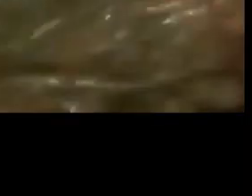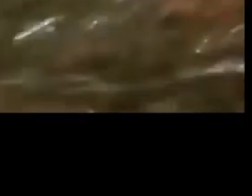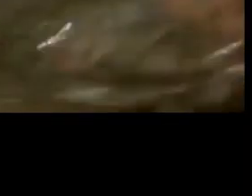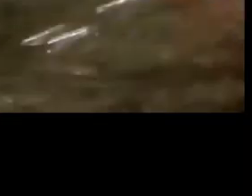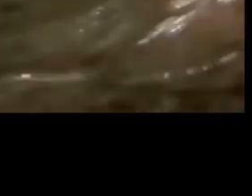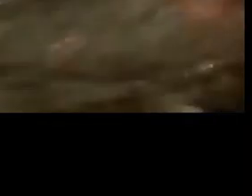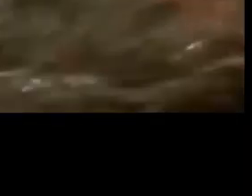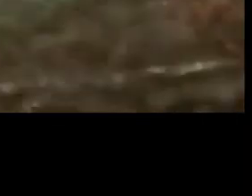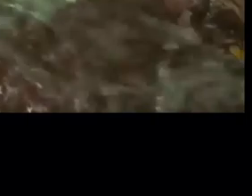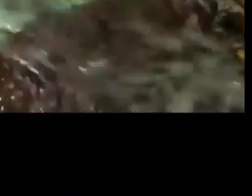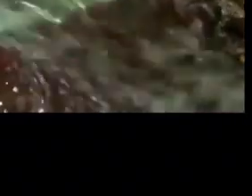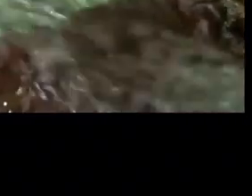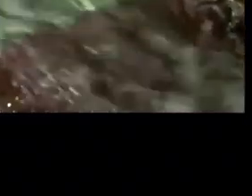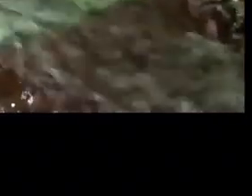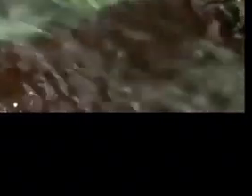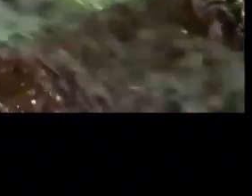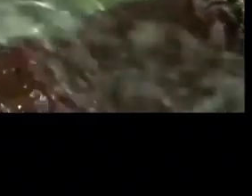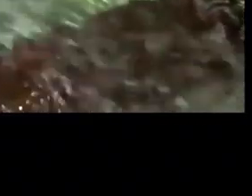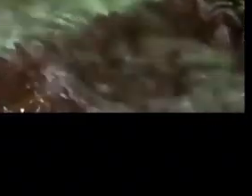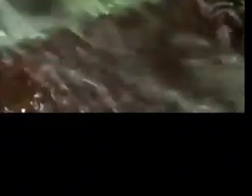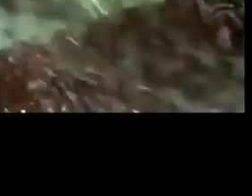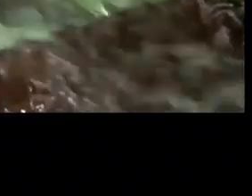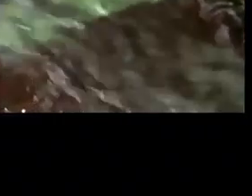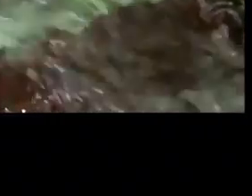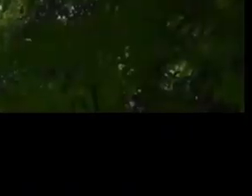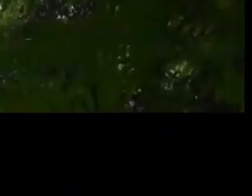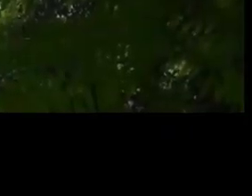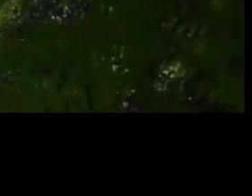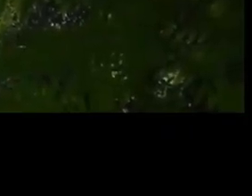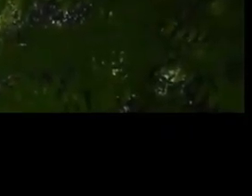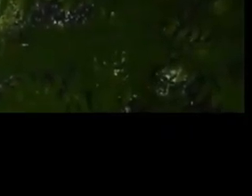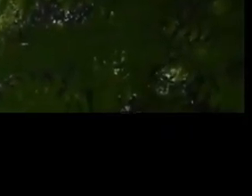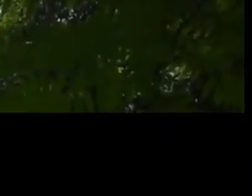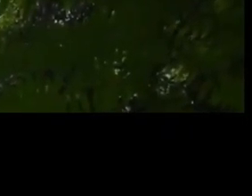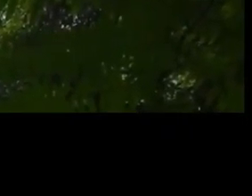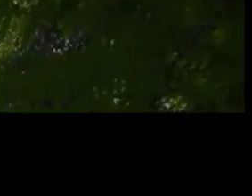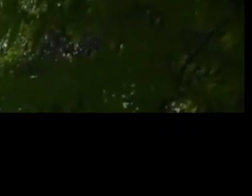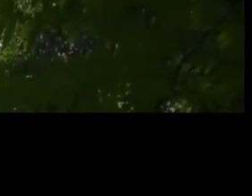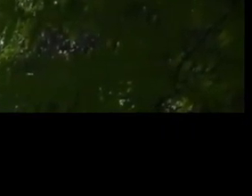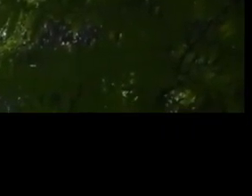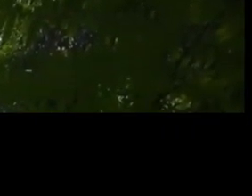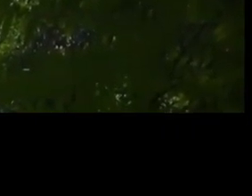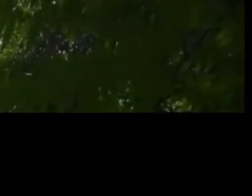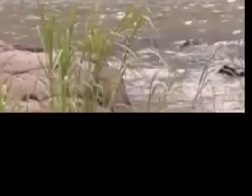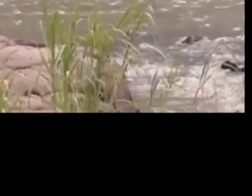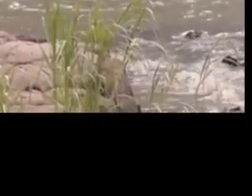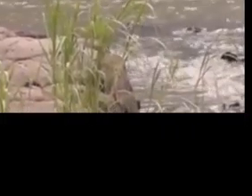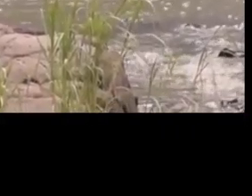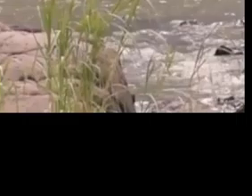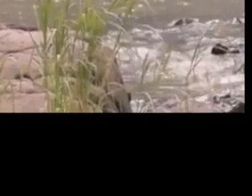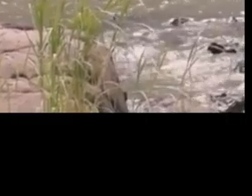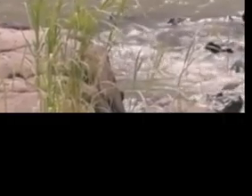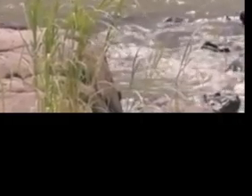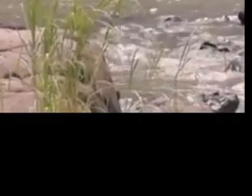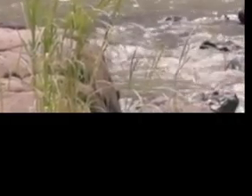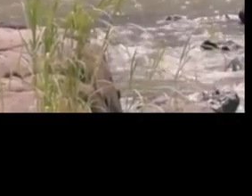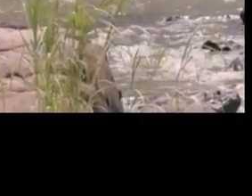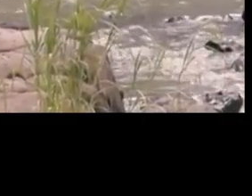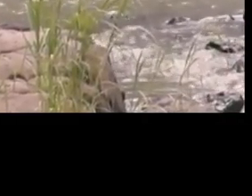nuestras fuentes hídricas. El cuidado del medio ambiente es responsabilidad de todos y todas.